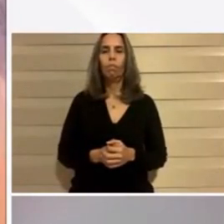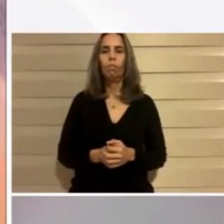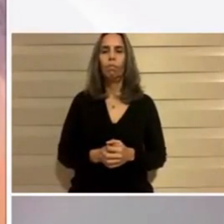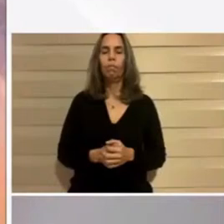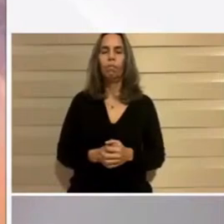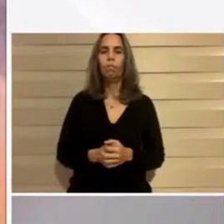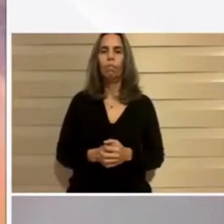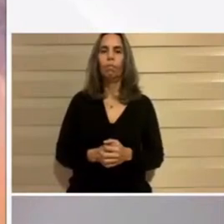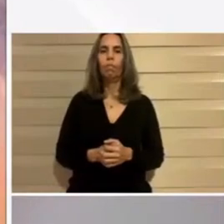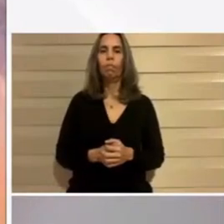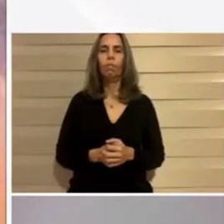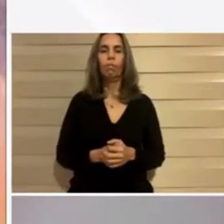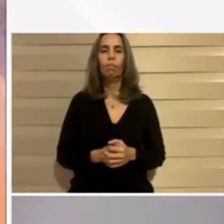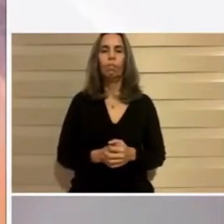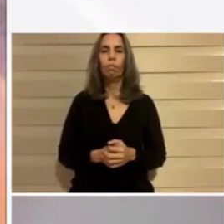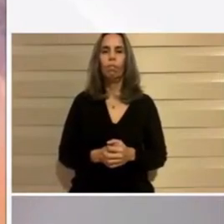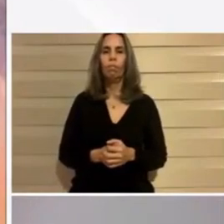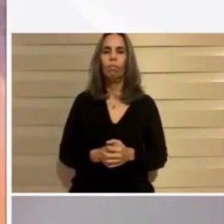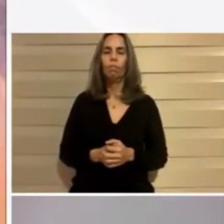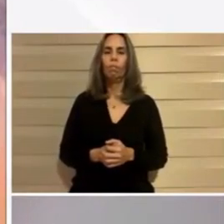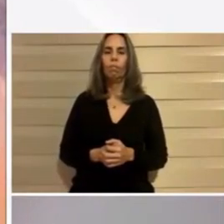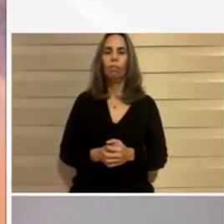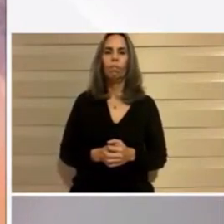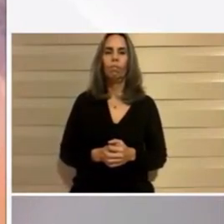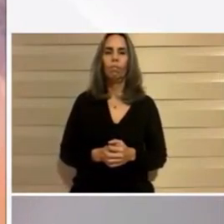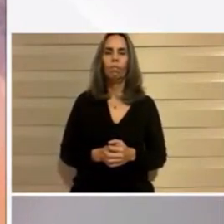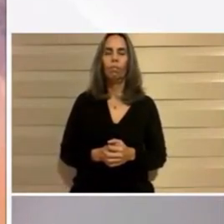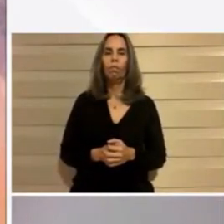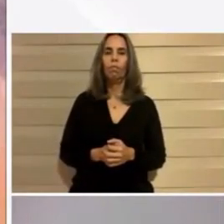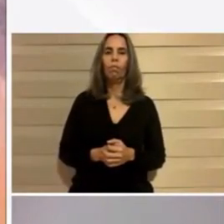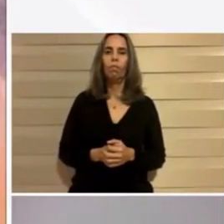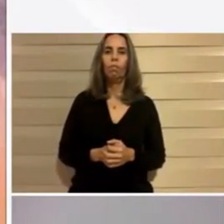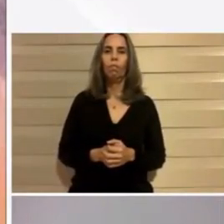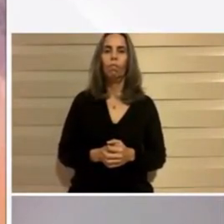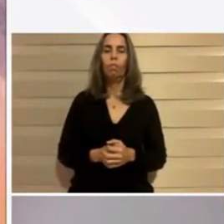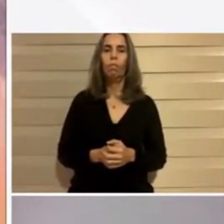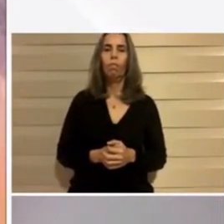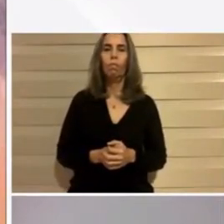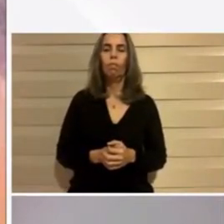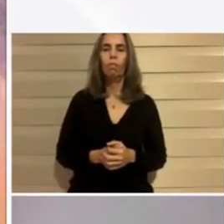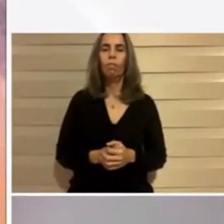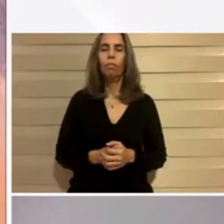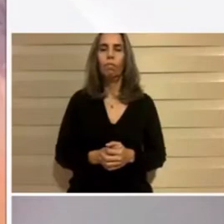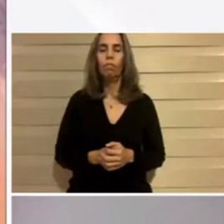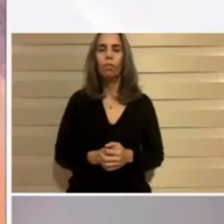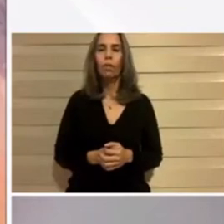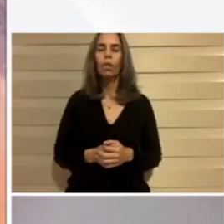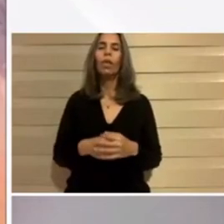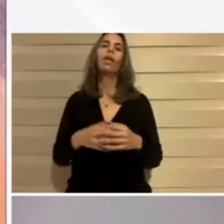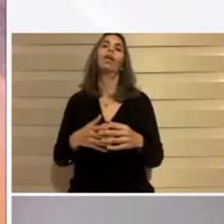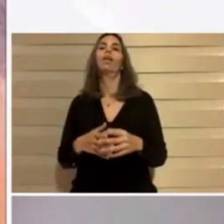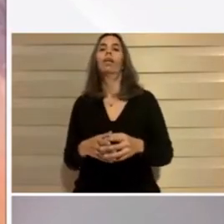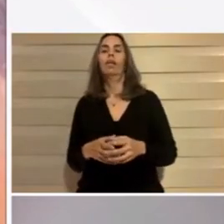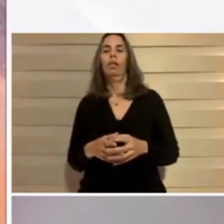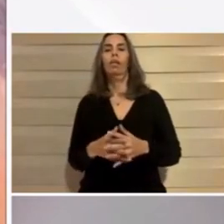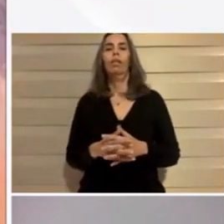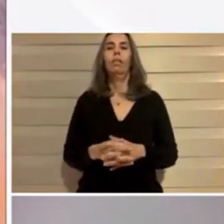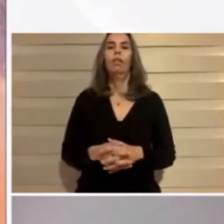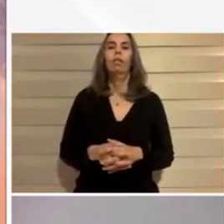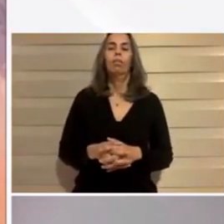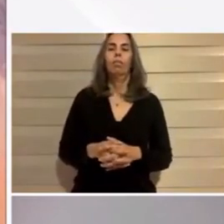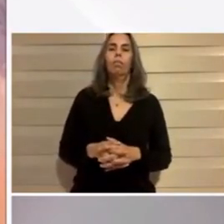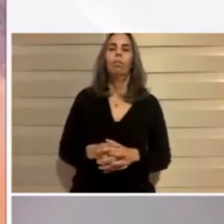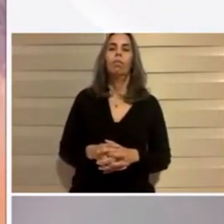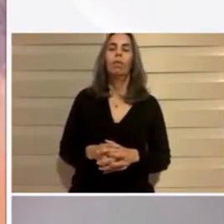que tengamos exposición a inspiración alrededor de nosotros y de las sensibilidades de las personas de nuestro alrededor.